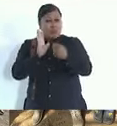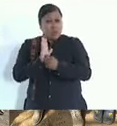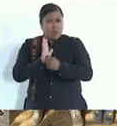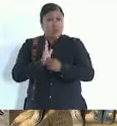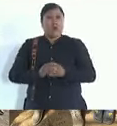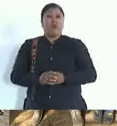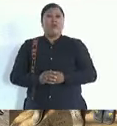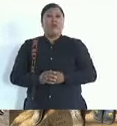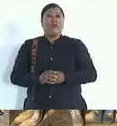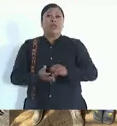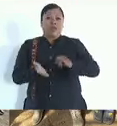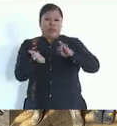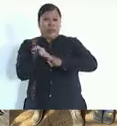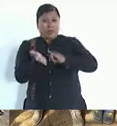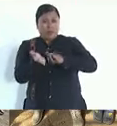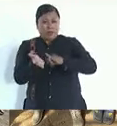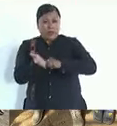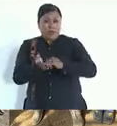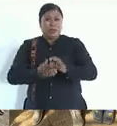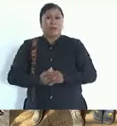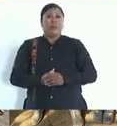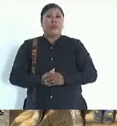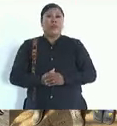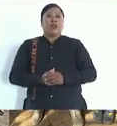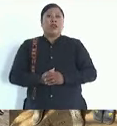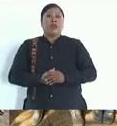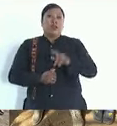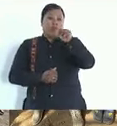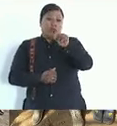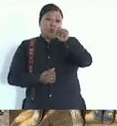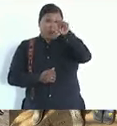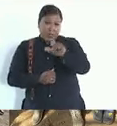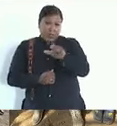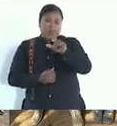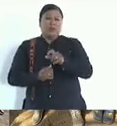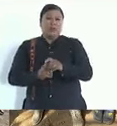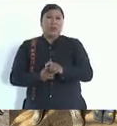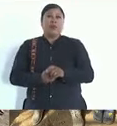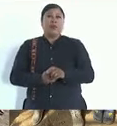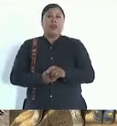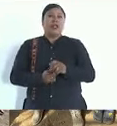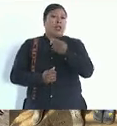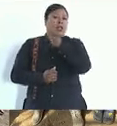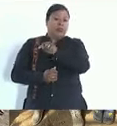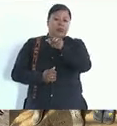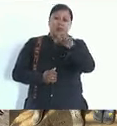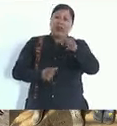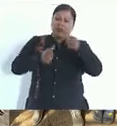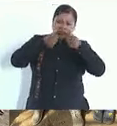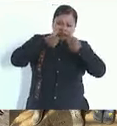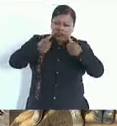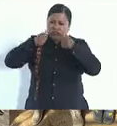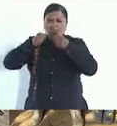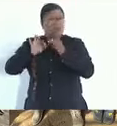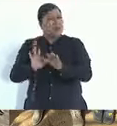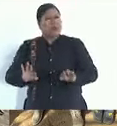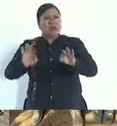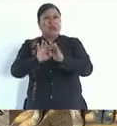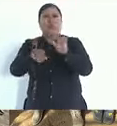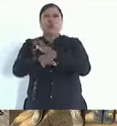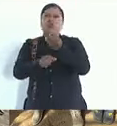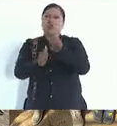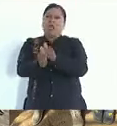a Ciudad Ixtepec, a San Juan Bautista, a Tuxtepec, debido al enorme rezago